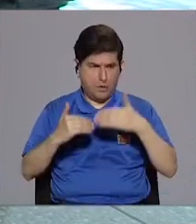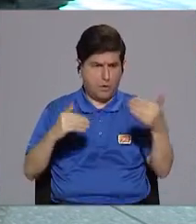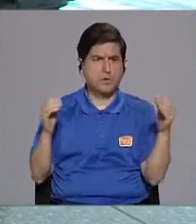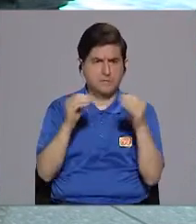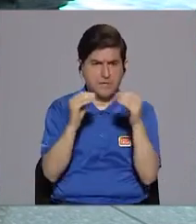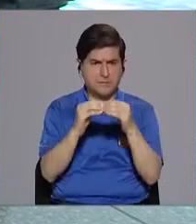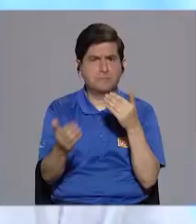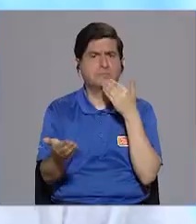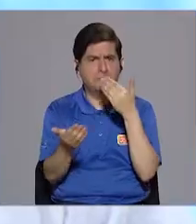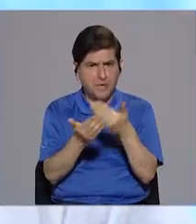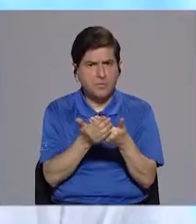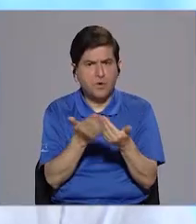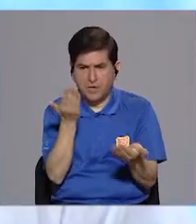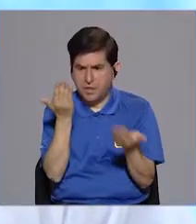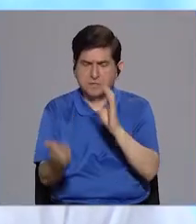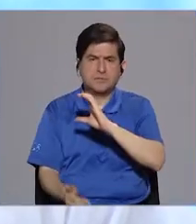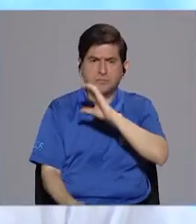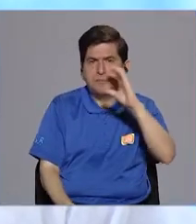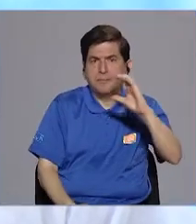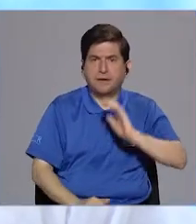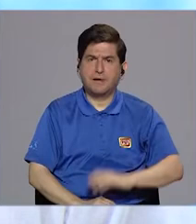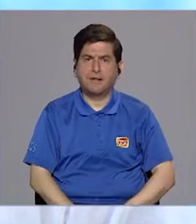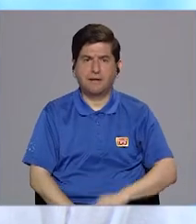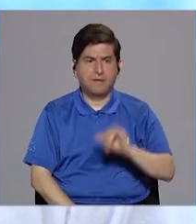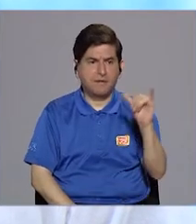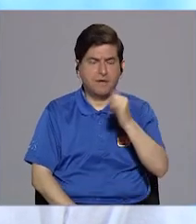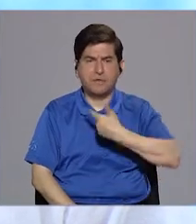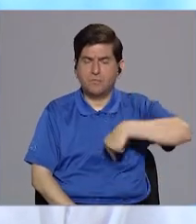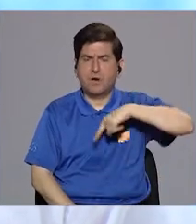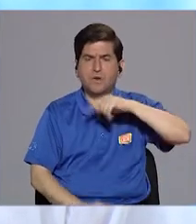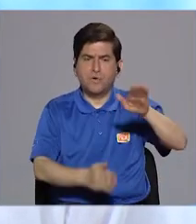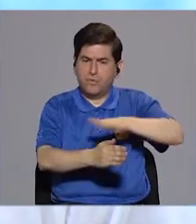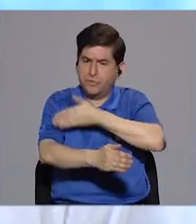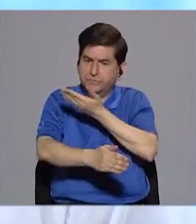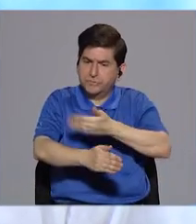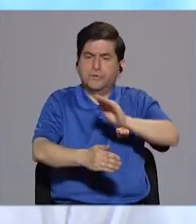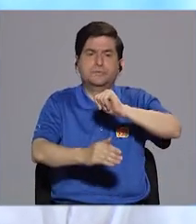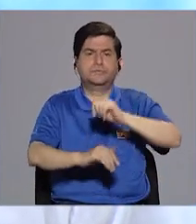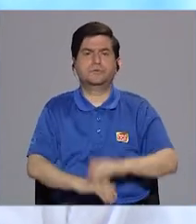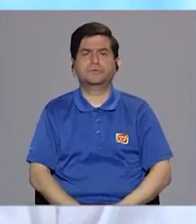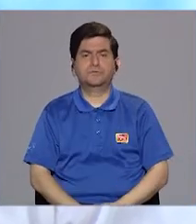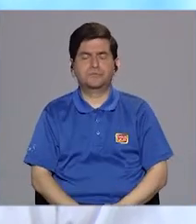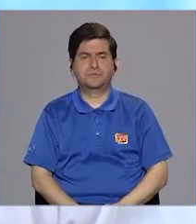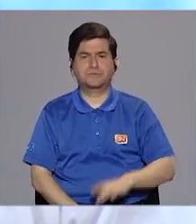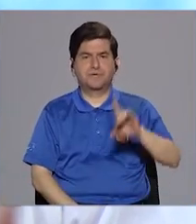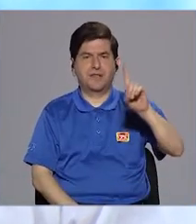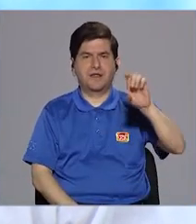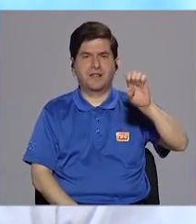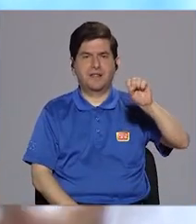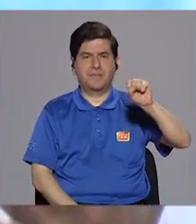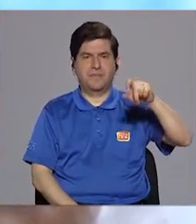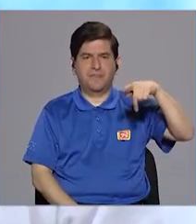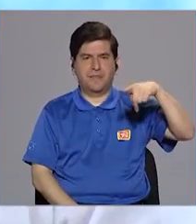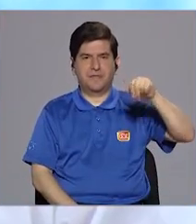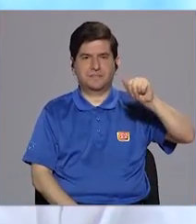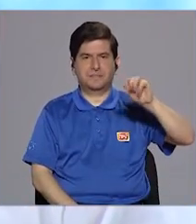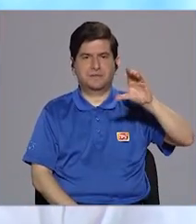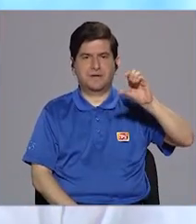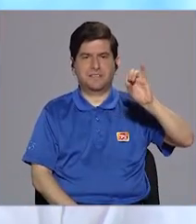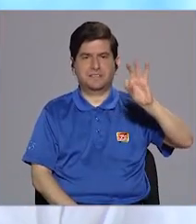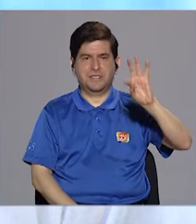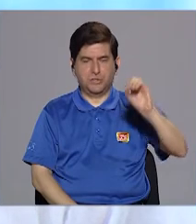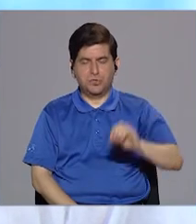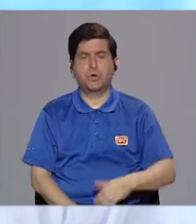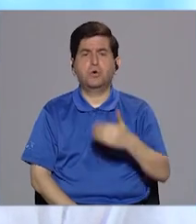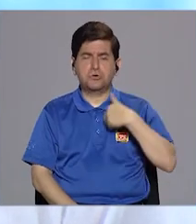buenas para tomar que la Coca-Cola. Y lo mismo tenemos que hacer con la música también. Despacito tiene su